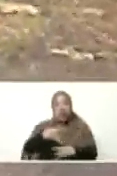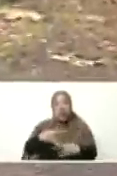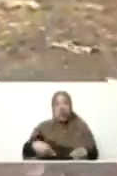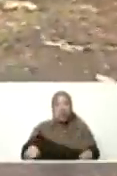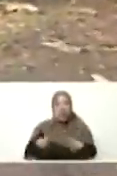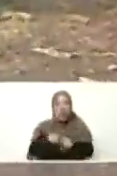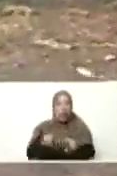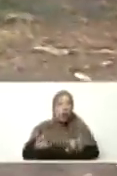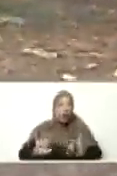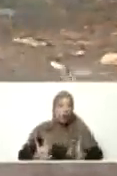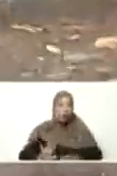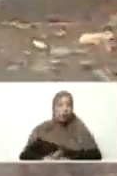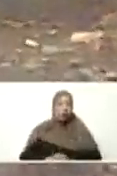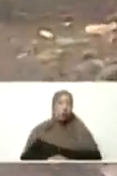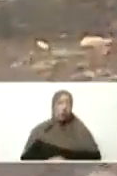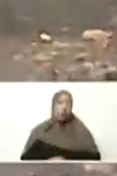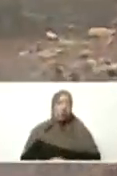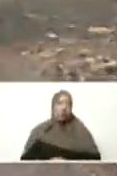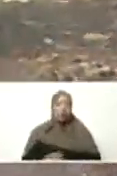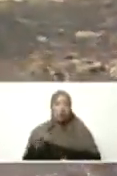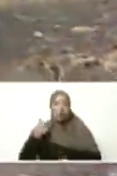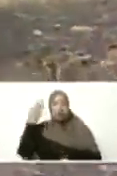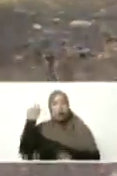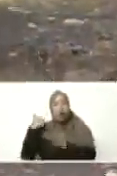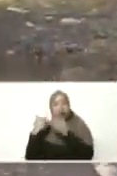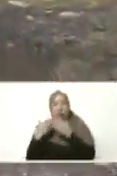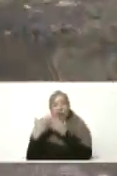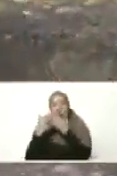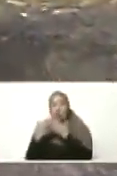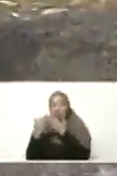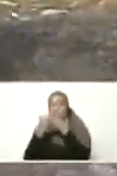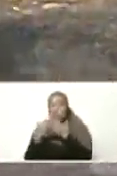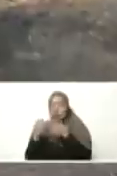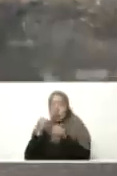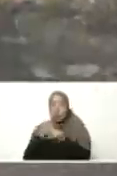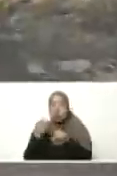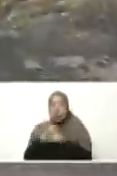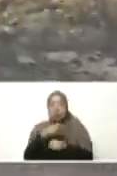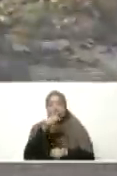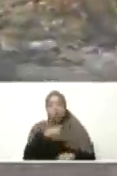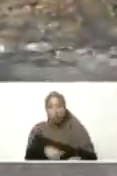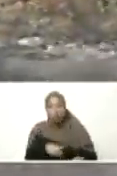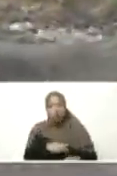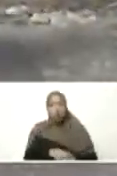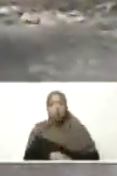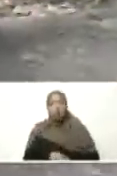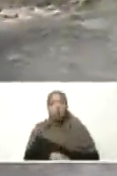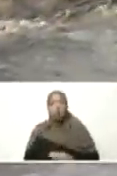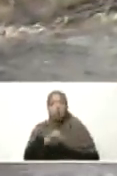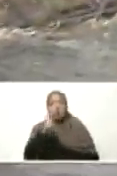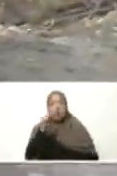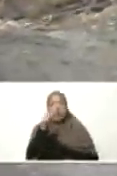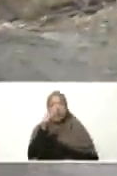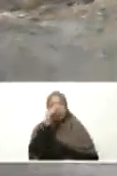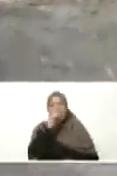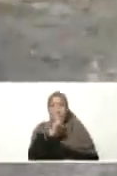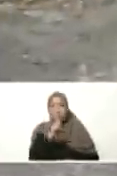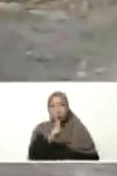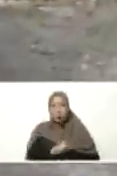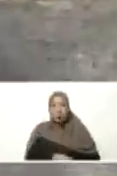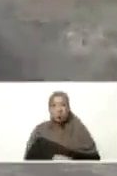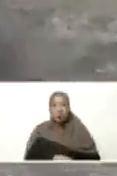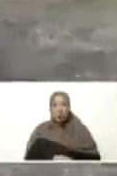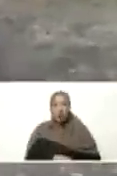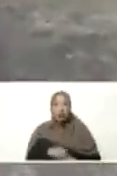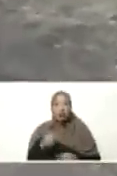venía pensando, mientras estudiaba todos los documentos para esta jornada de trabajo de hoy, a los 10 años del golpe